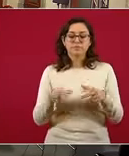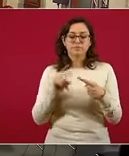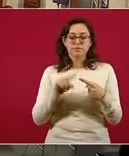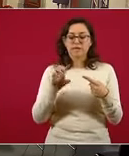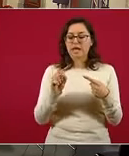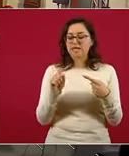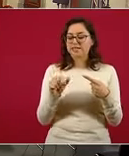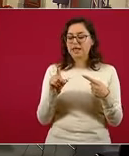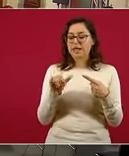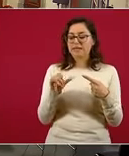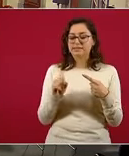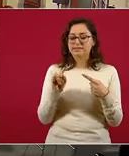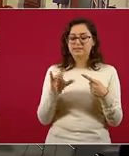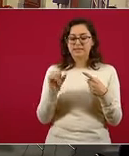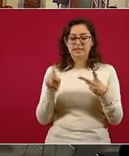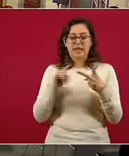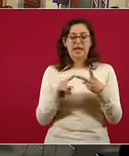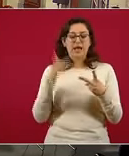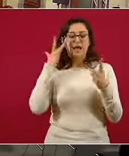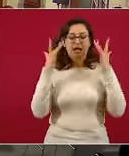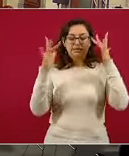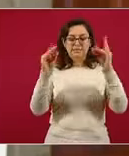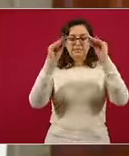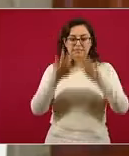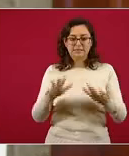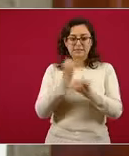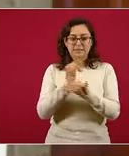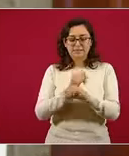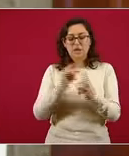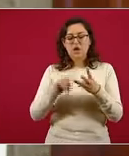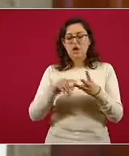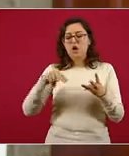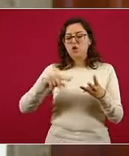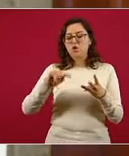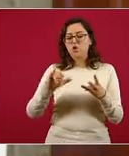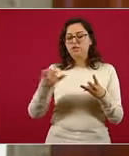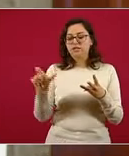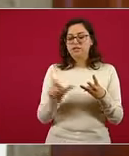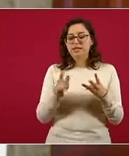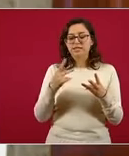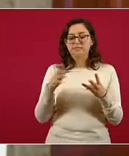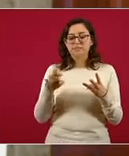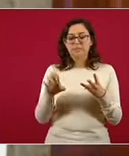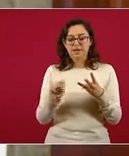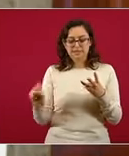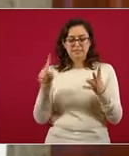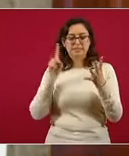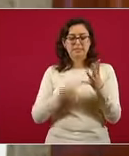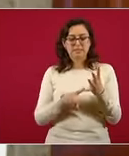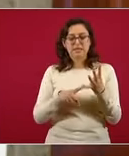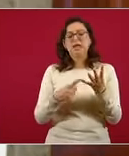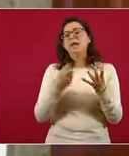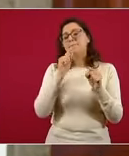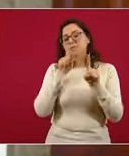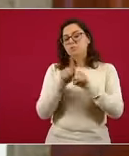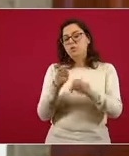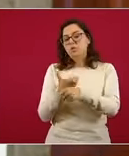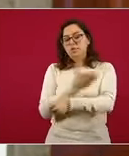Política, Benditas Redes Sociales, Noti Express e Informa 24, juntamente con los señores Jesús y Edmundo